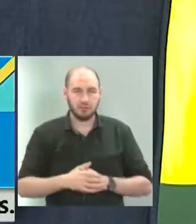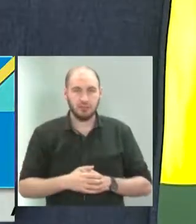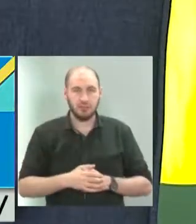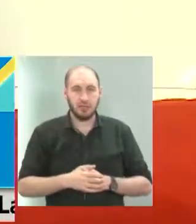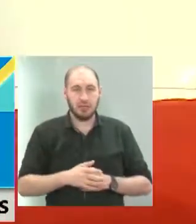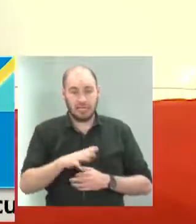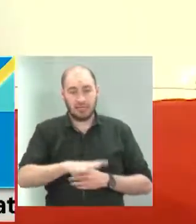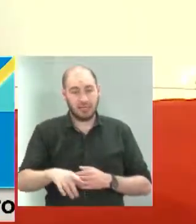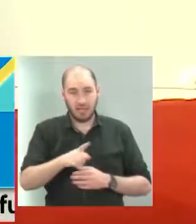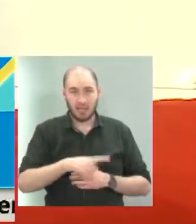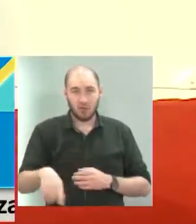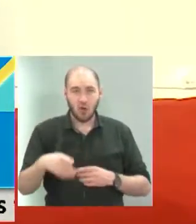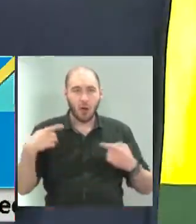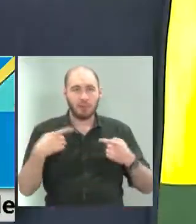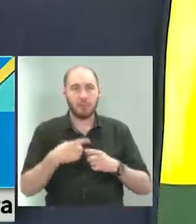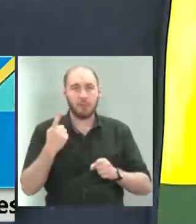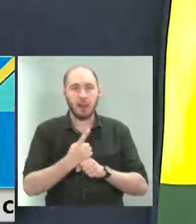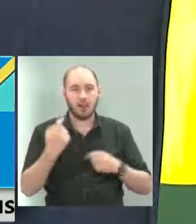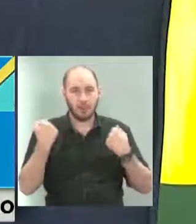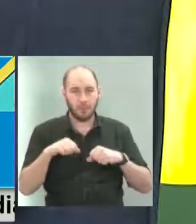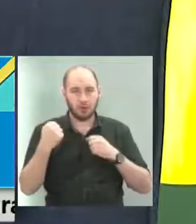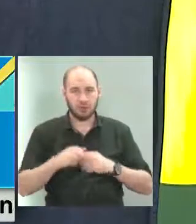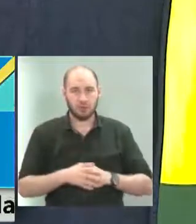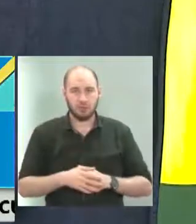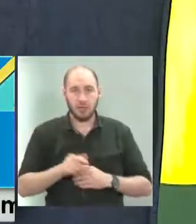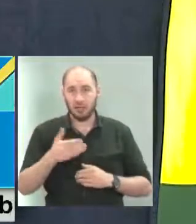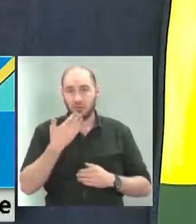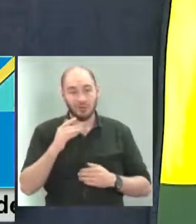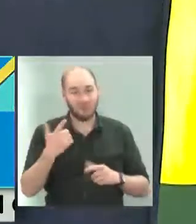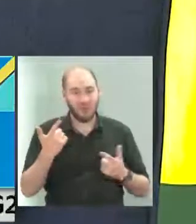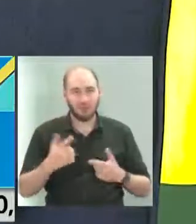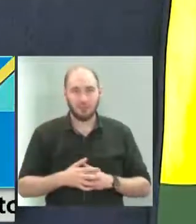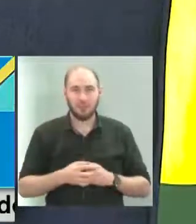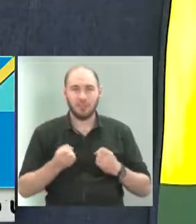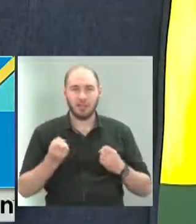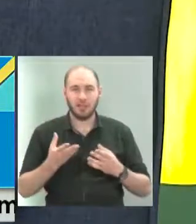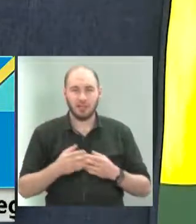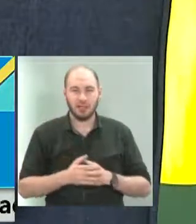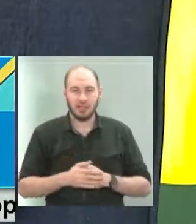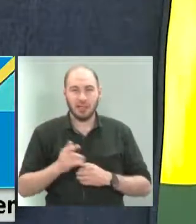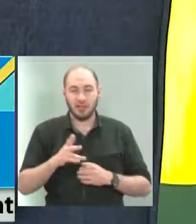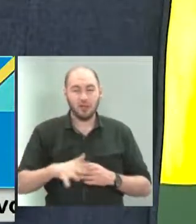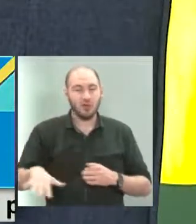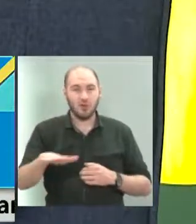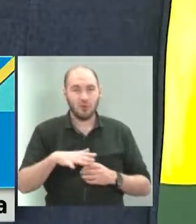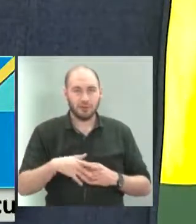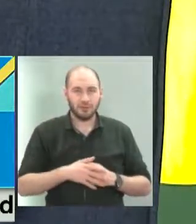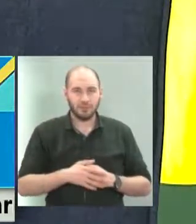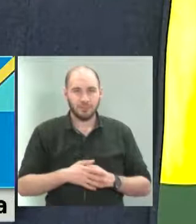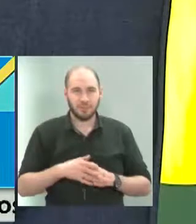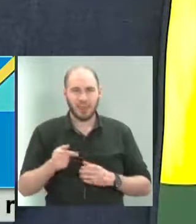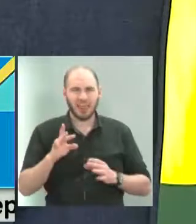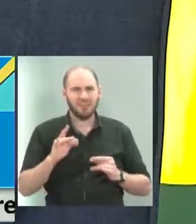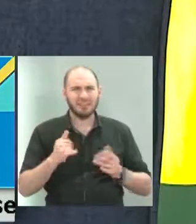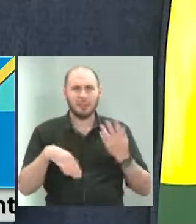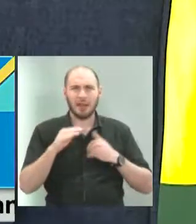los mismos chicos, el primer objetivo del deporte, no lo están cumpliendo, porque no es un ámbito que es más, que es cada vez más